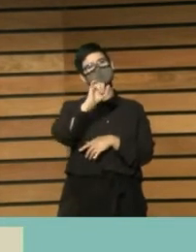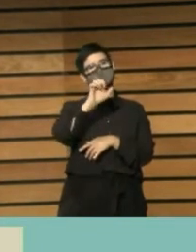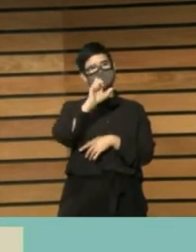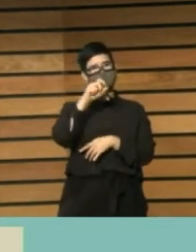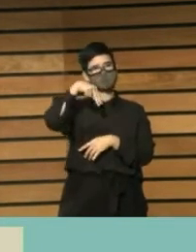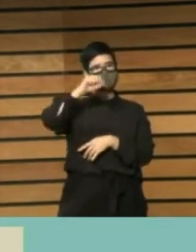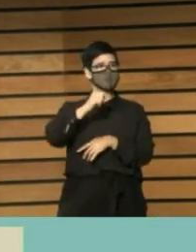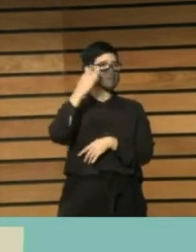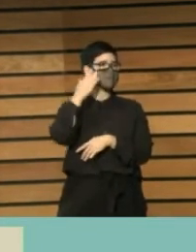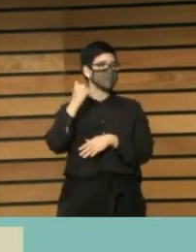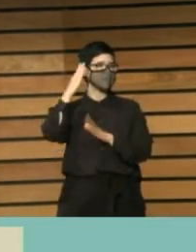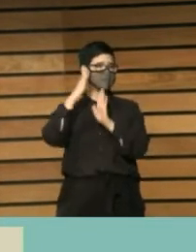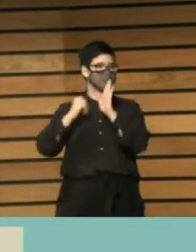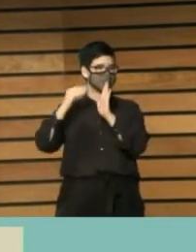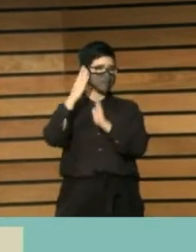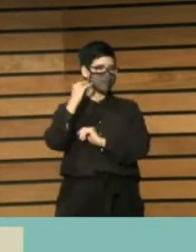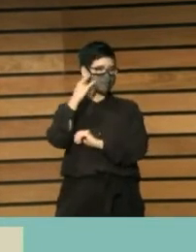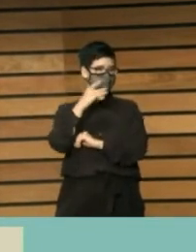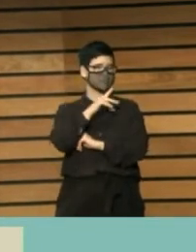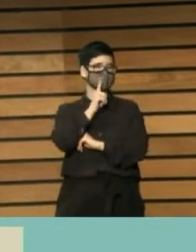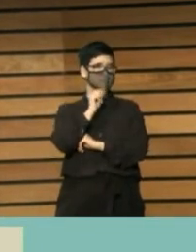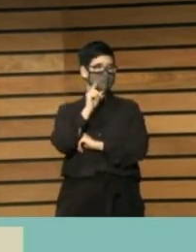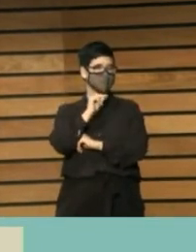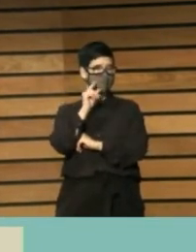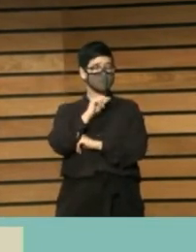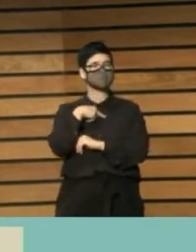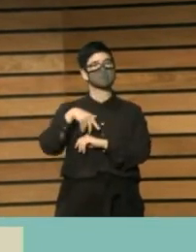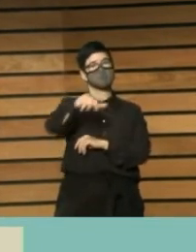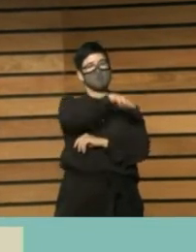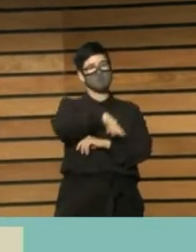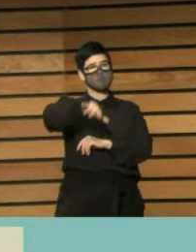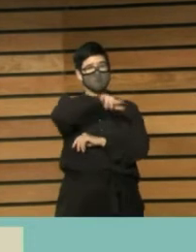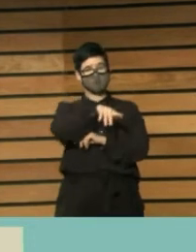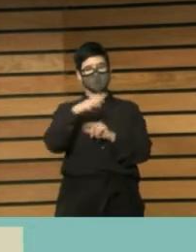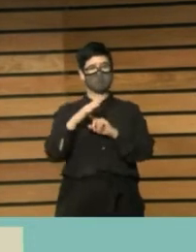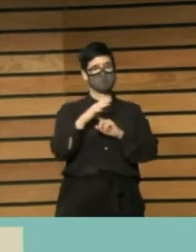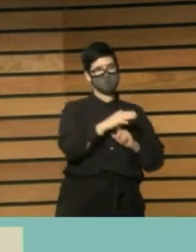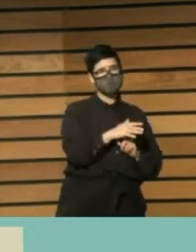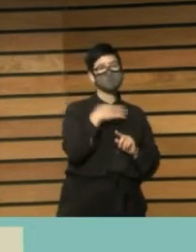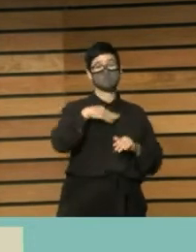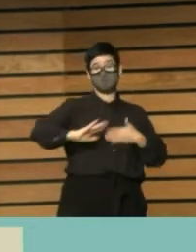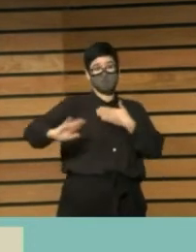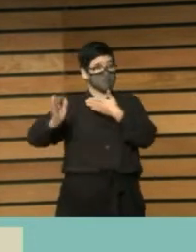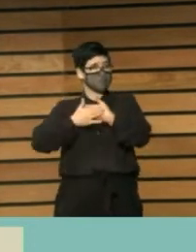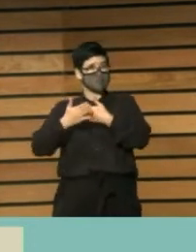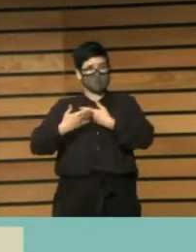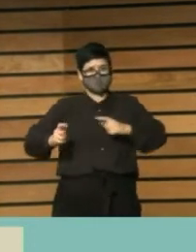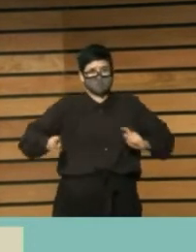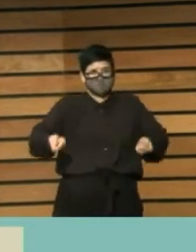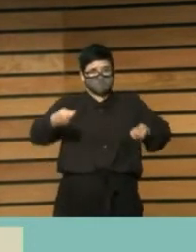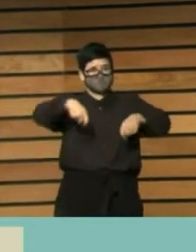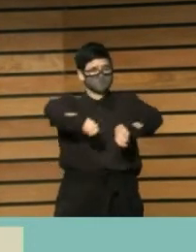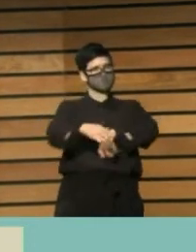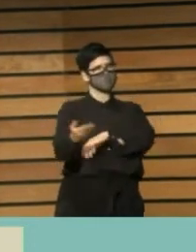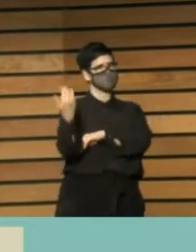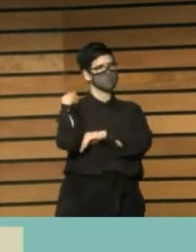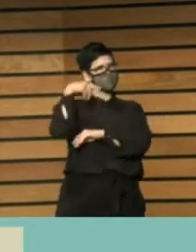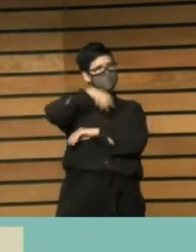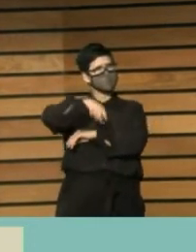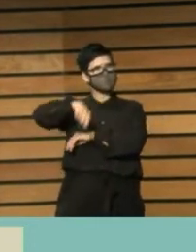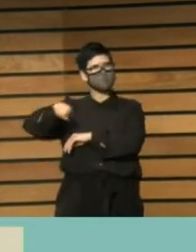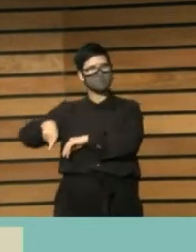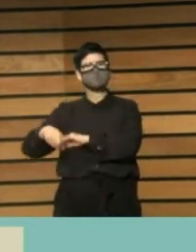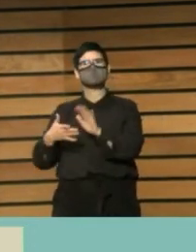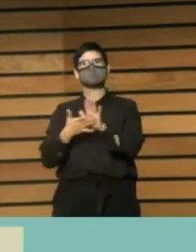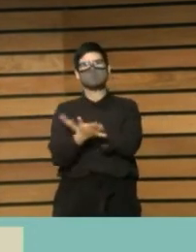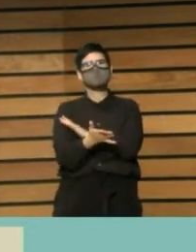barrio, bueno, pseudo-marginal, que se mantiene cerrada desde hace varios meses y que deja al margen las familias de etnia